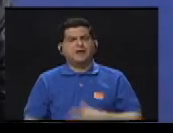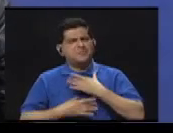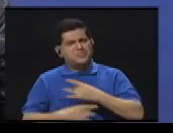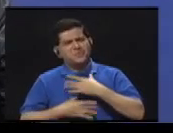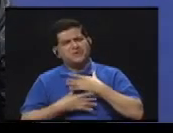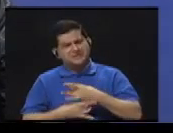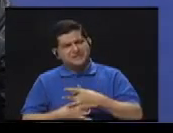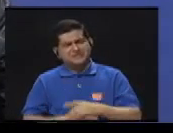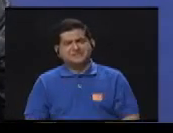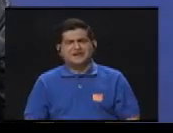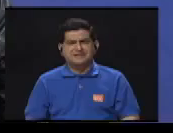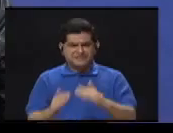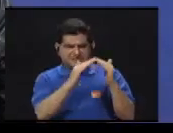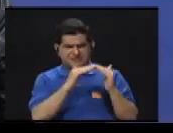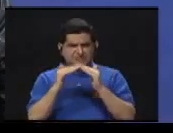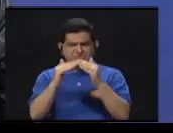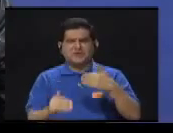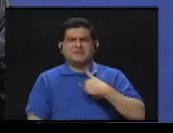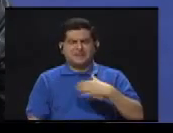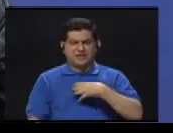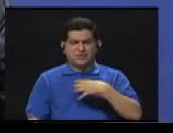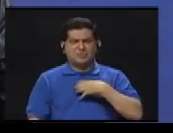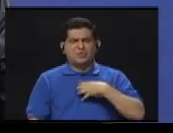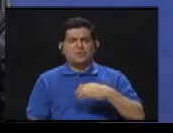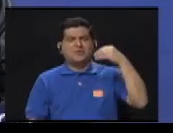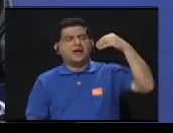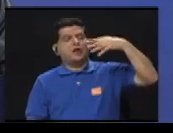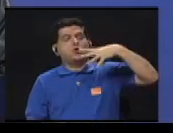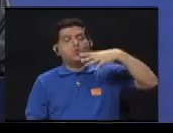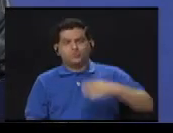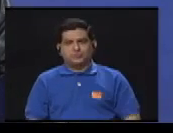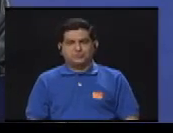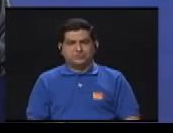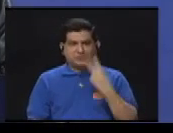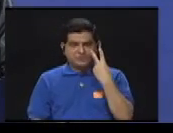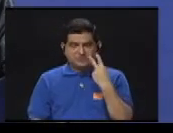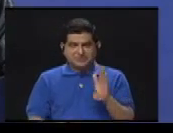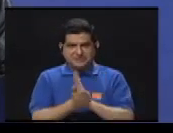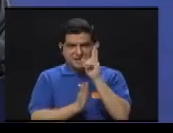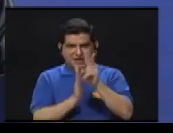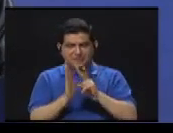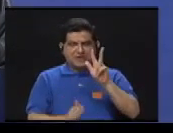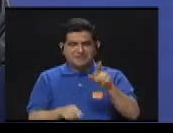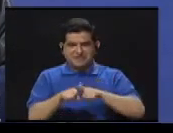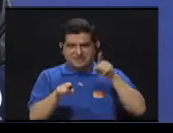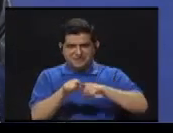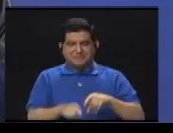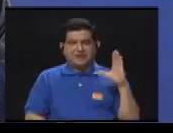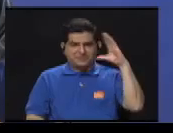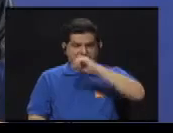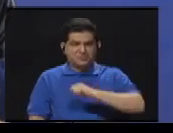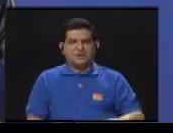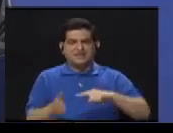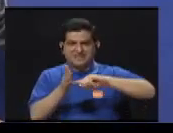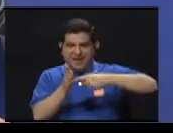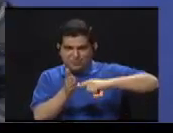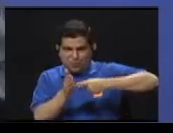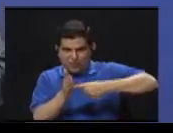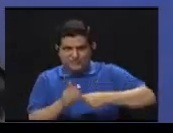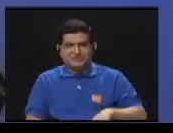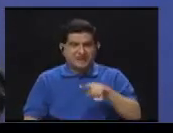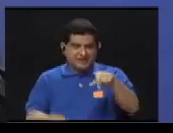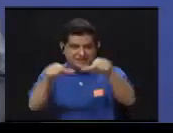Héctor, ver que las ciudades tienen su propia luz. Por ejemplo, basta ver el documental Tres Hermanos para ver que la luz de Buenos Aires, por lo